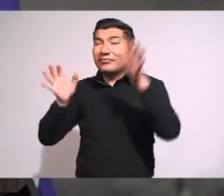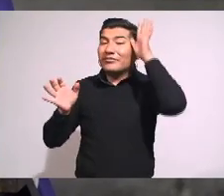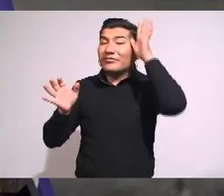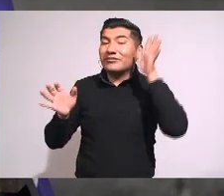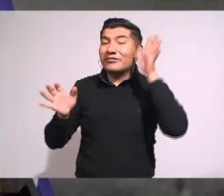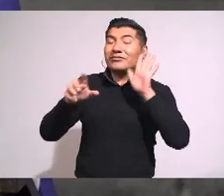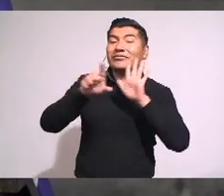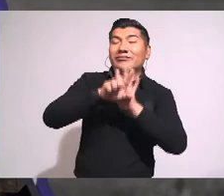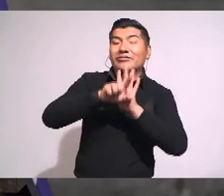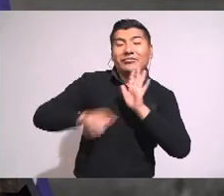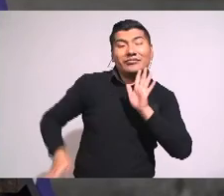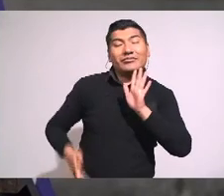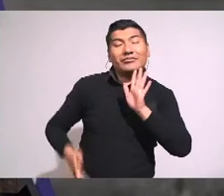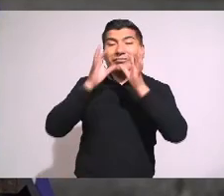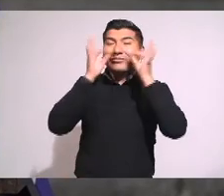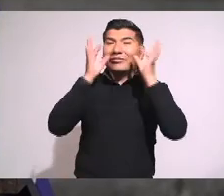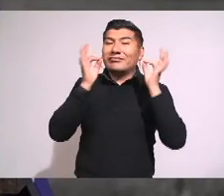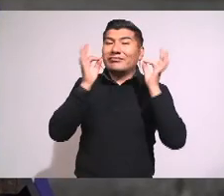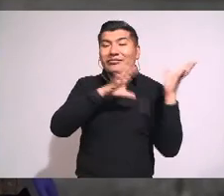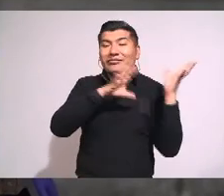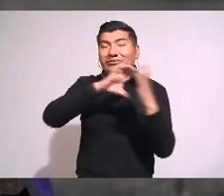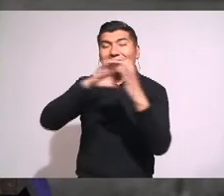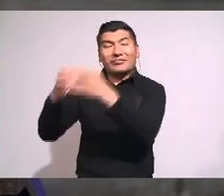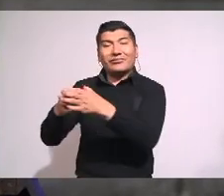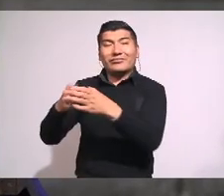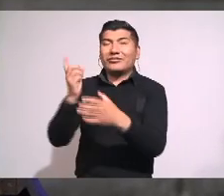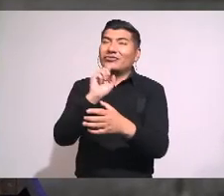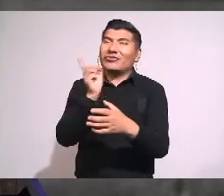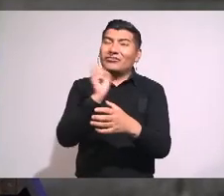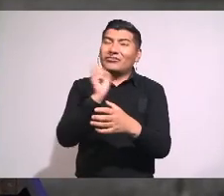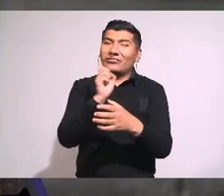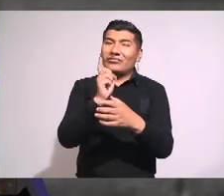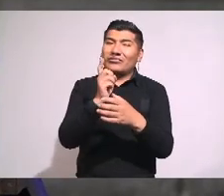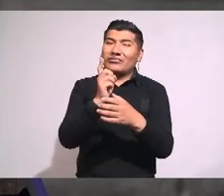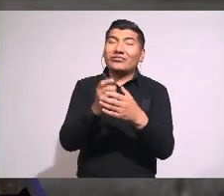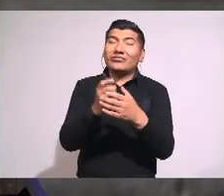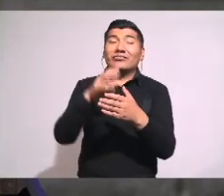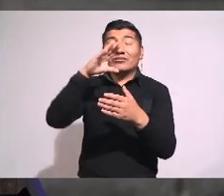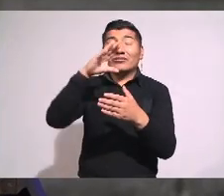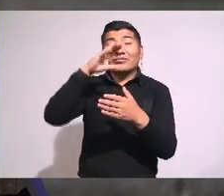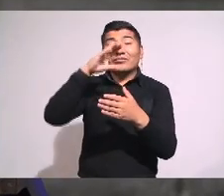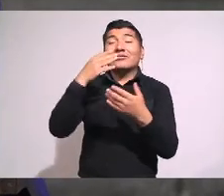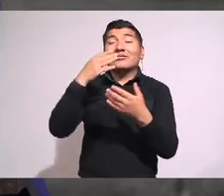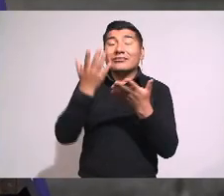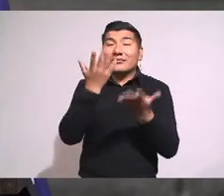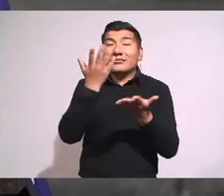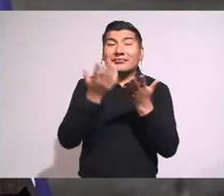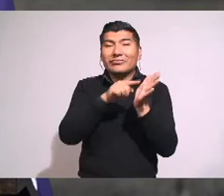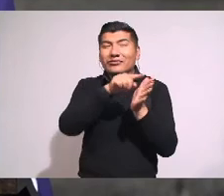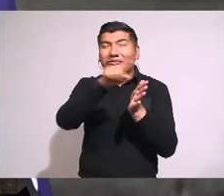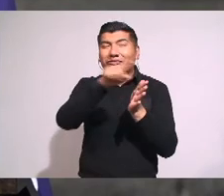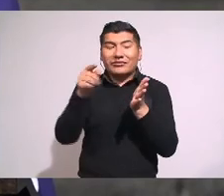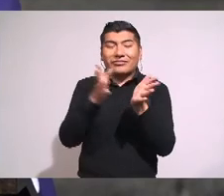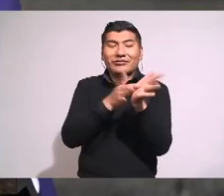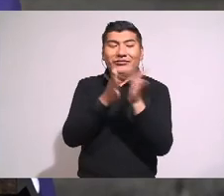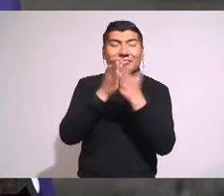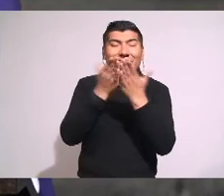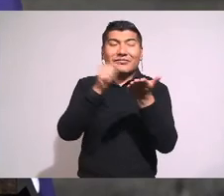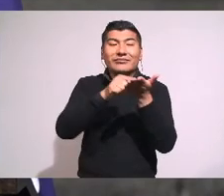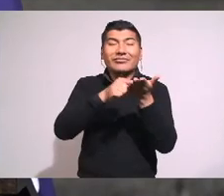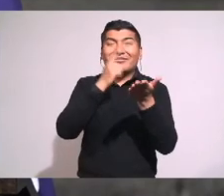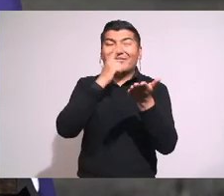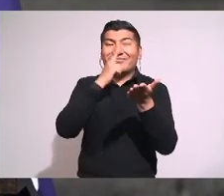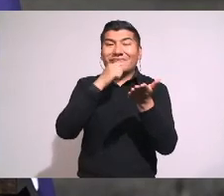sobrino, a su pedito, a su gatito. No dice eso la palabra de Dios. Y si han encontrado en alguna parte, muéstrenme esa Biblia, debe ser chuta.